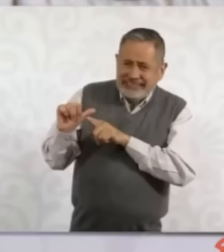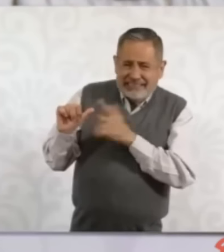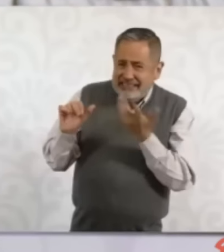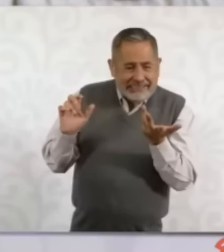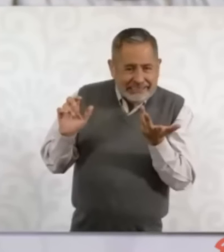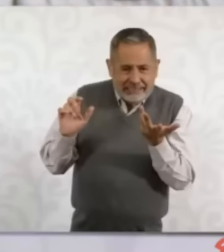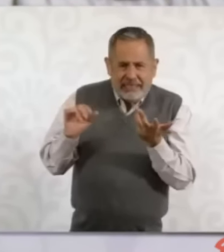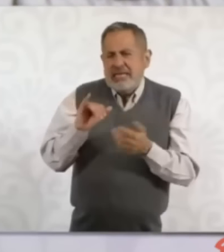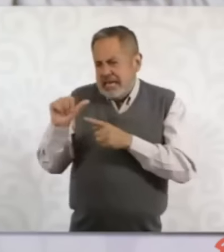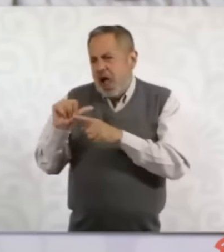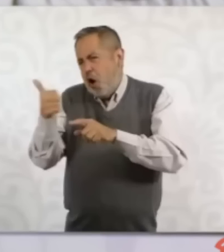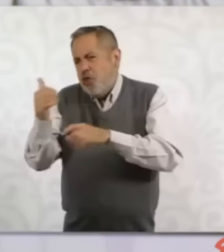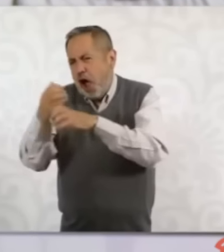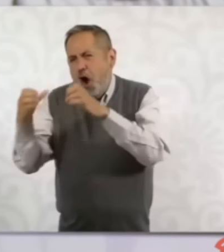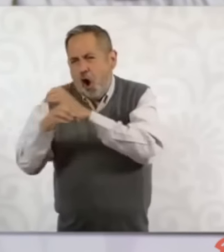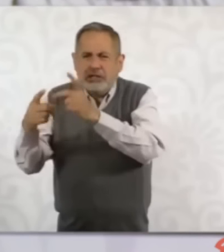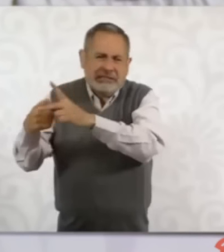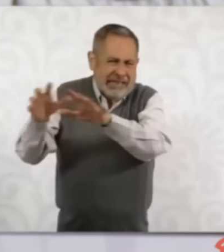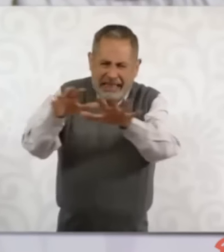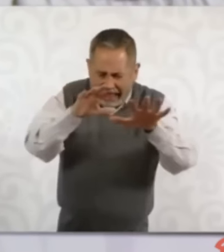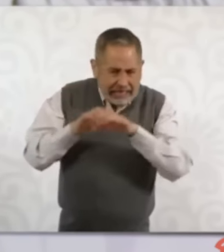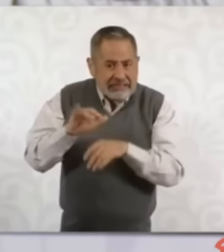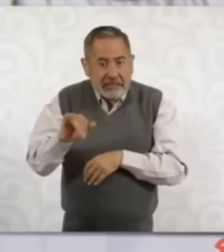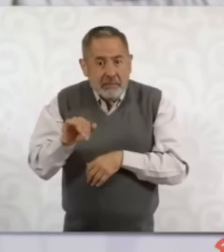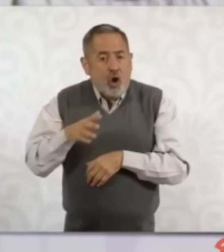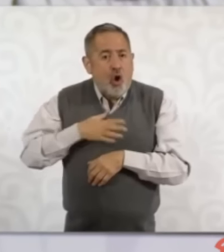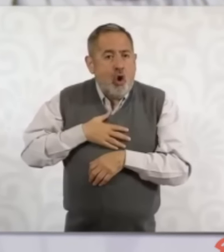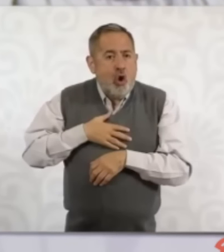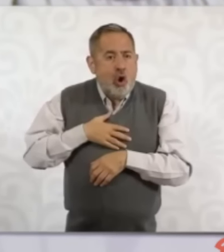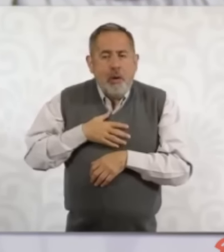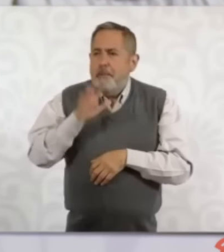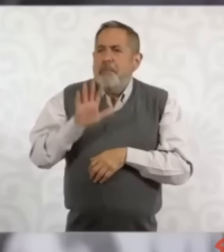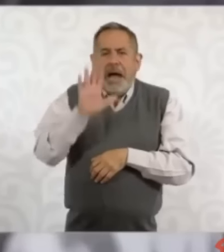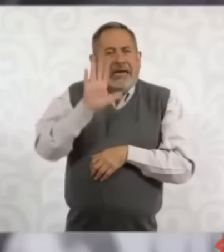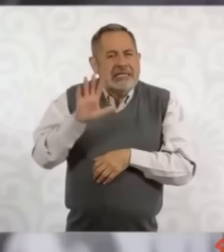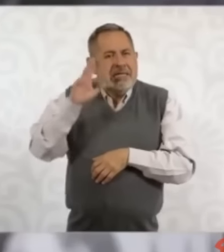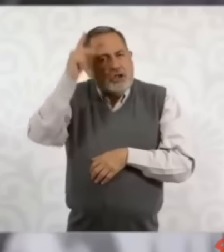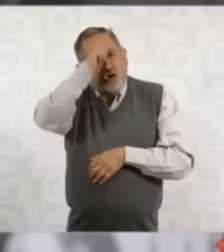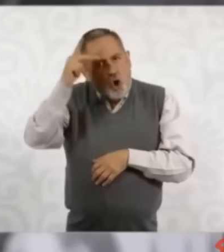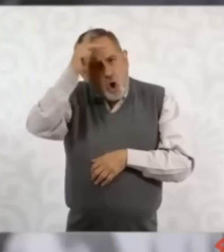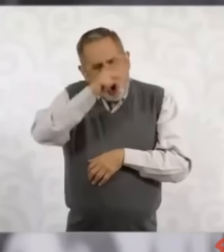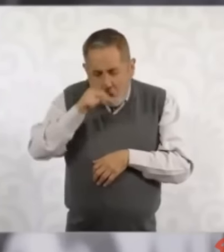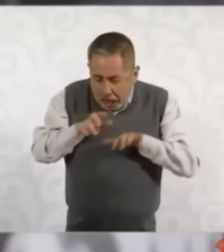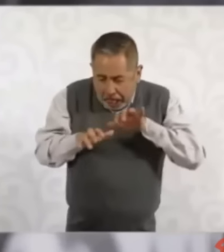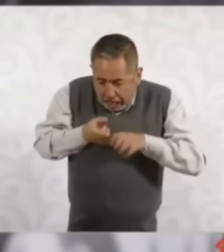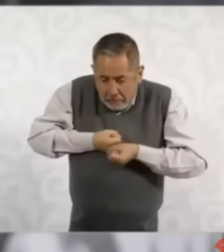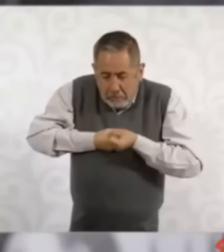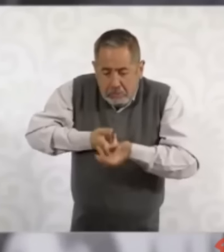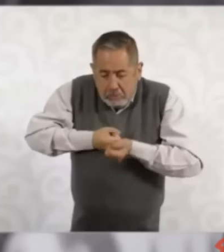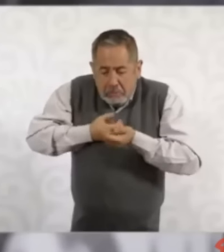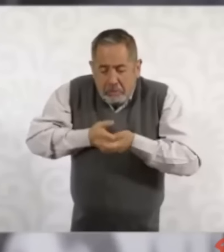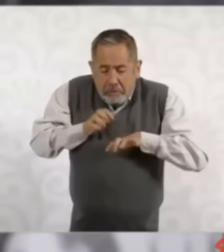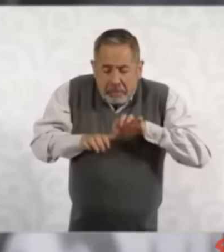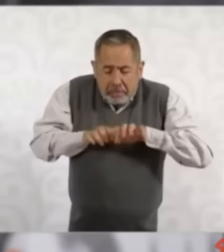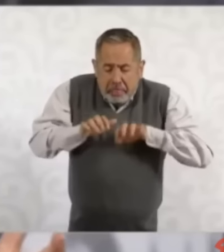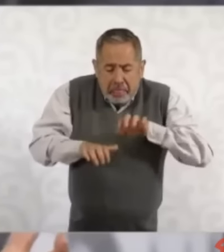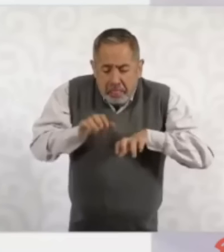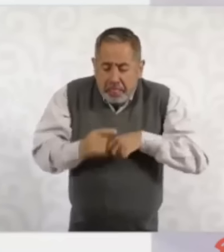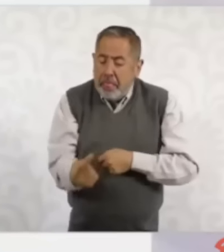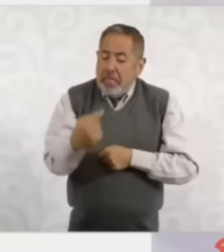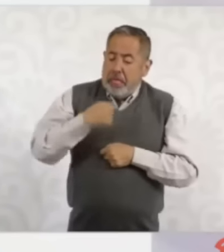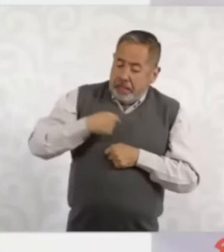herramientas, sustituir a un profesional o